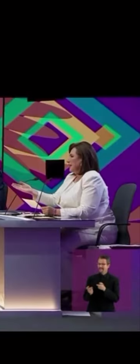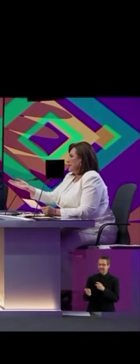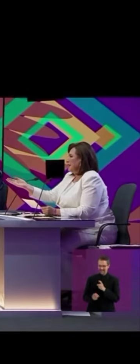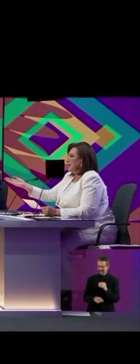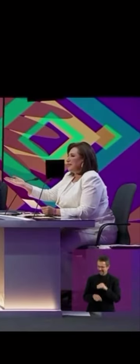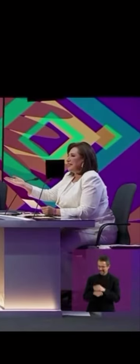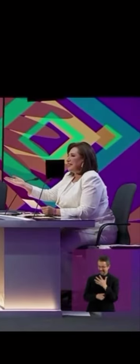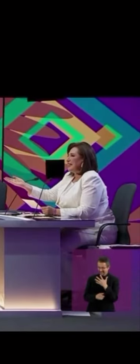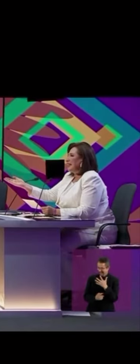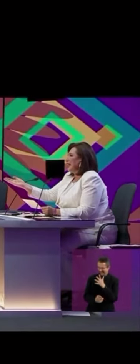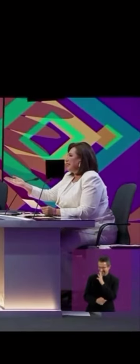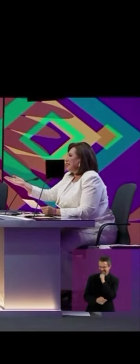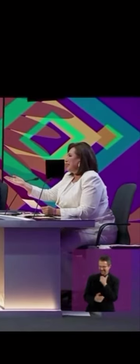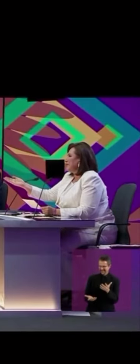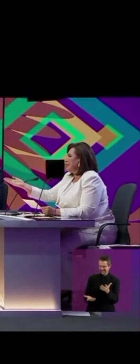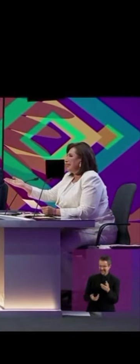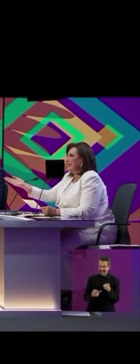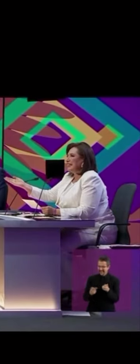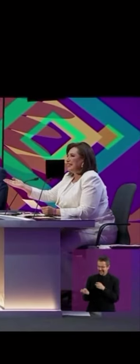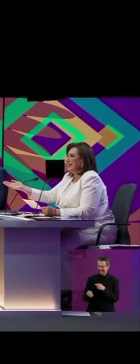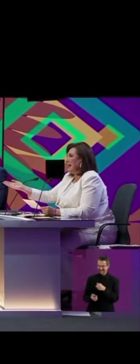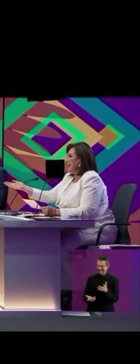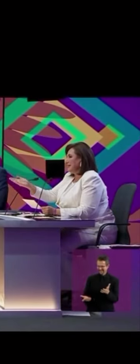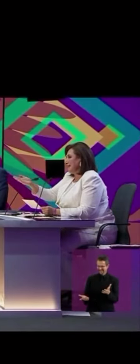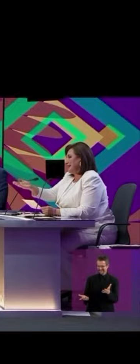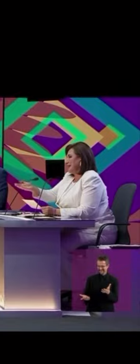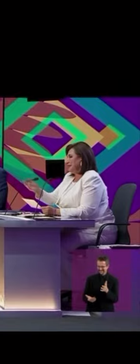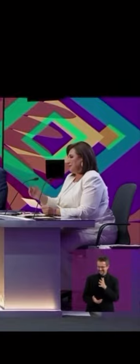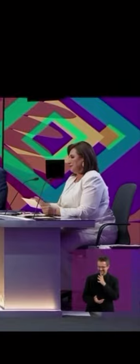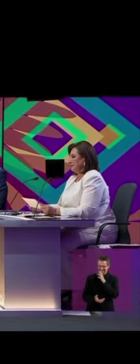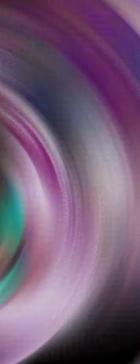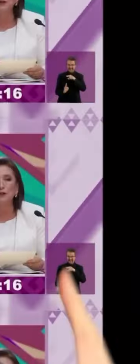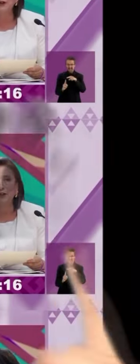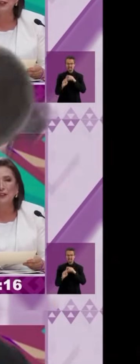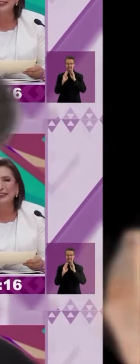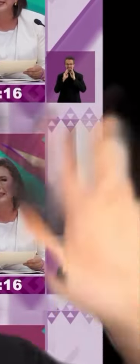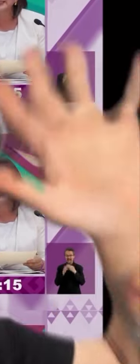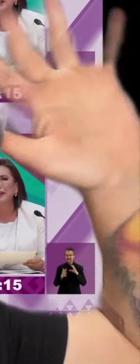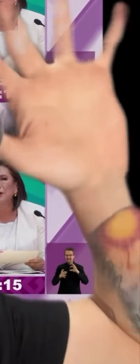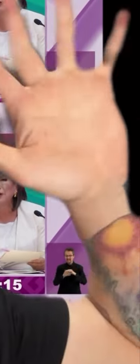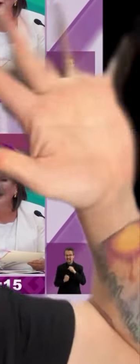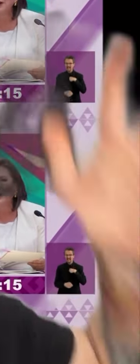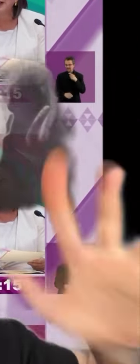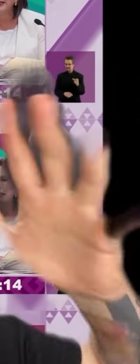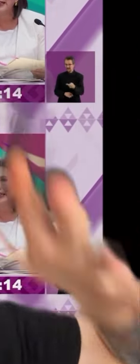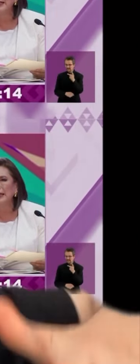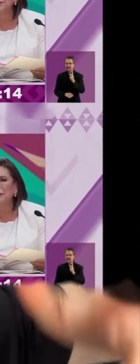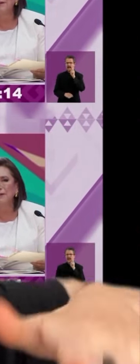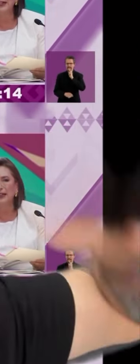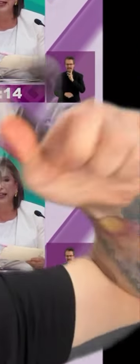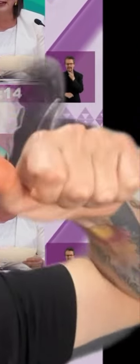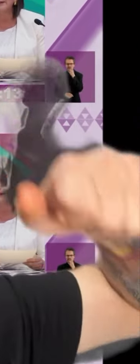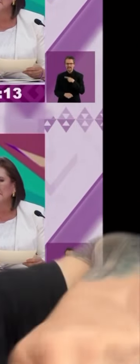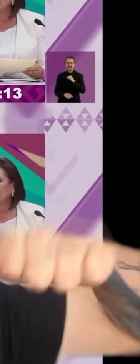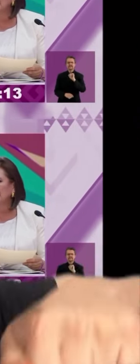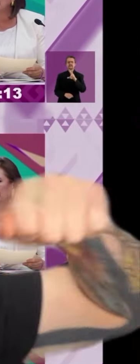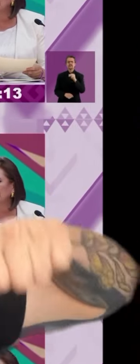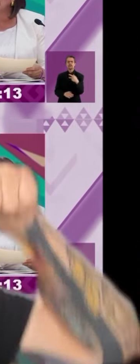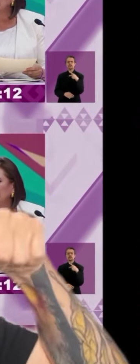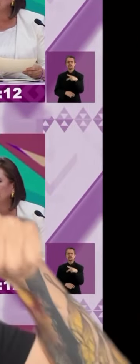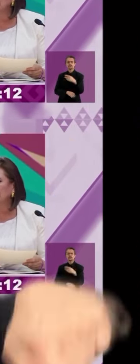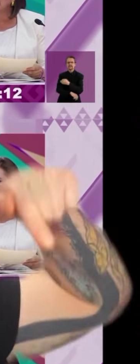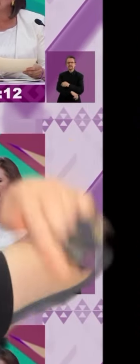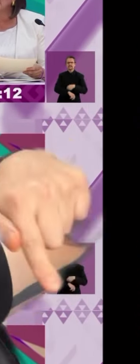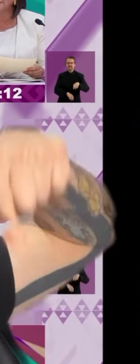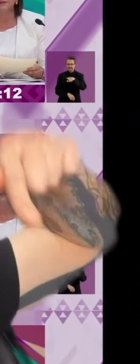Bueno, o sea, se quiere robar la bolsa del tiempo de la candidata. 53 segundos. Esos fueron los momentos más graciosos. Nomás nos faltó cuando Xochitl puso la